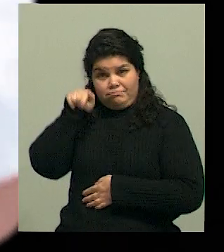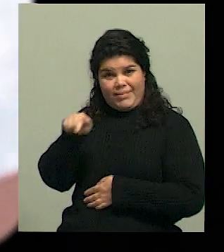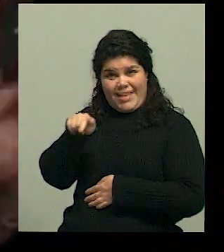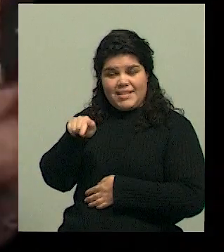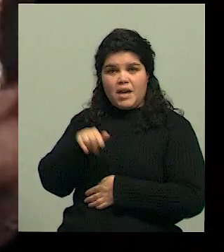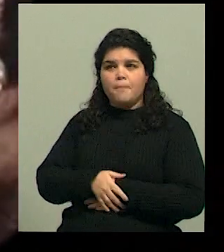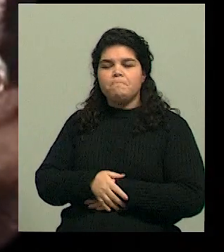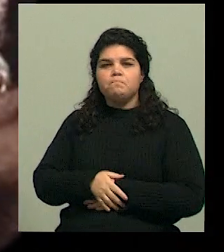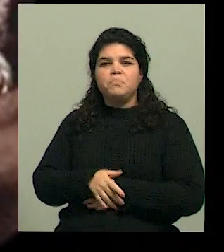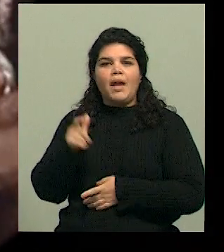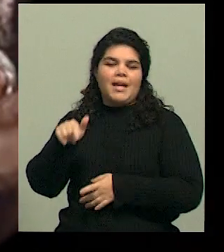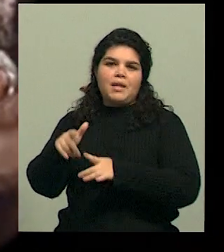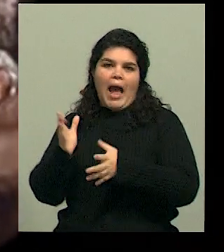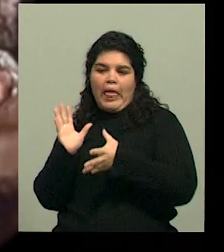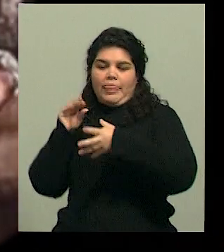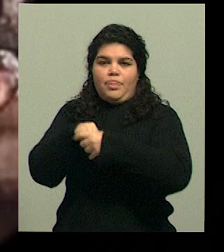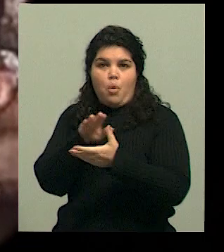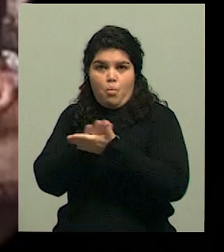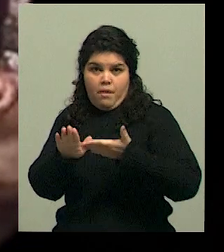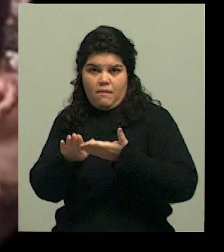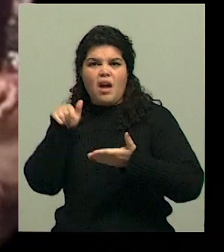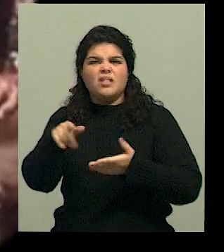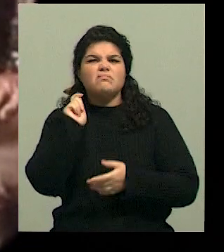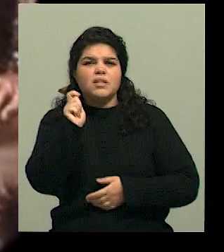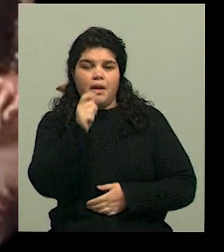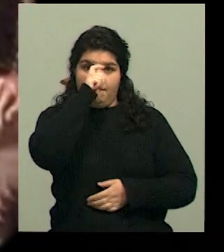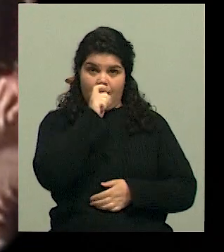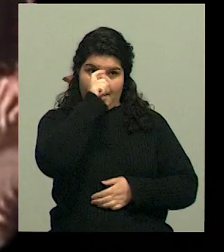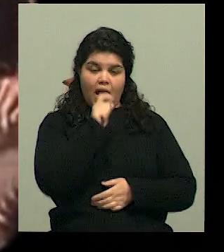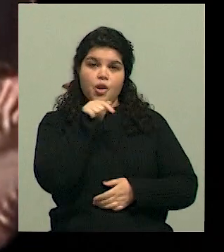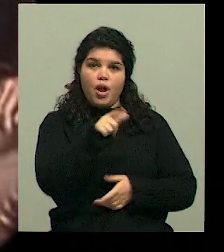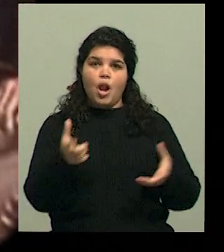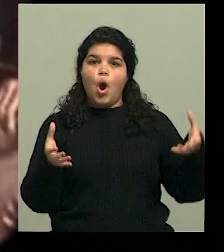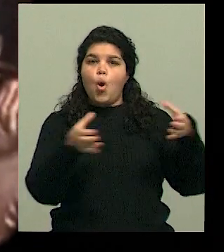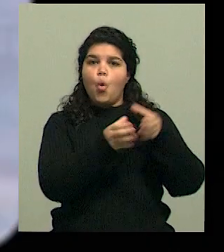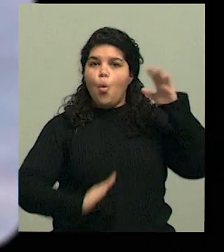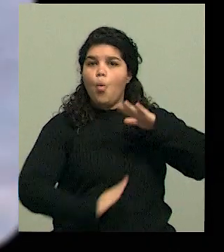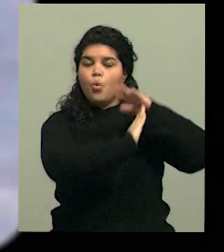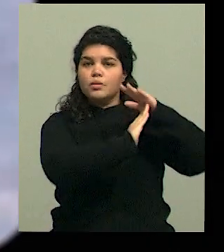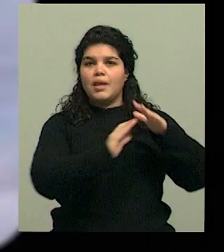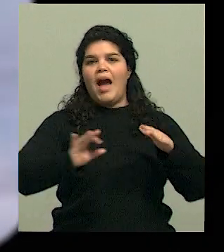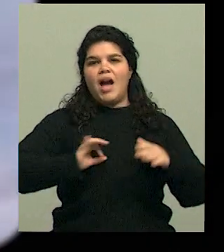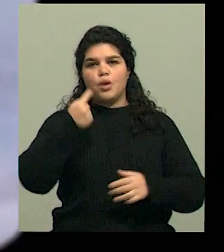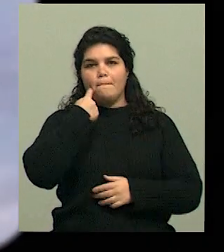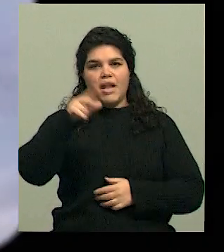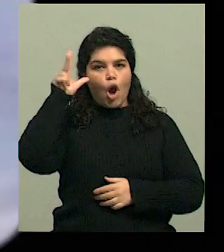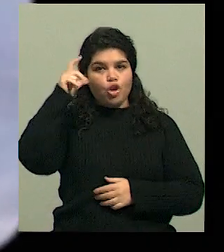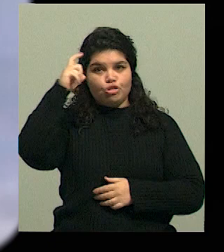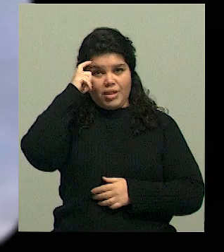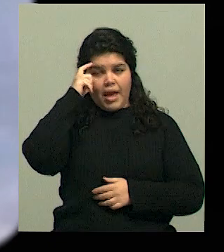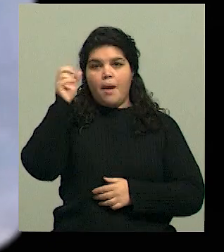situar rápidamente. Manuel Belgrano es integrante de la primera junta que se forma el 25 de mayo de 1810. Pero